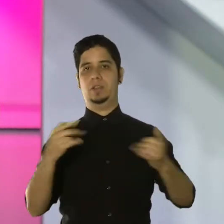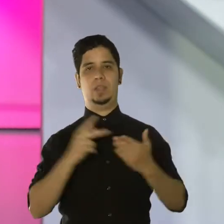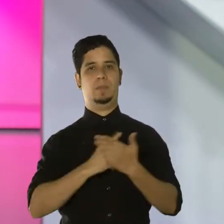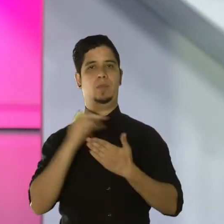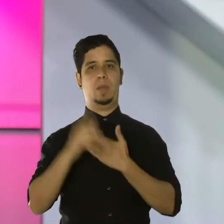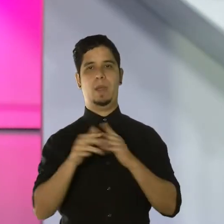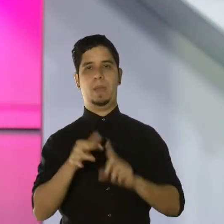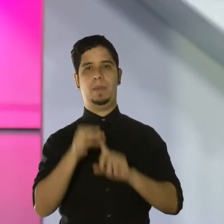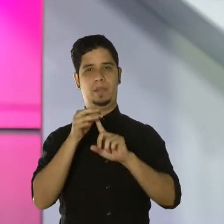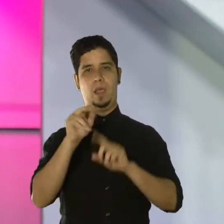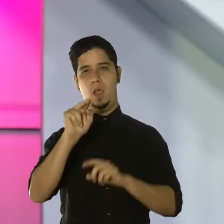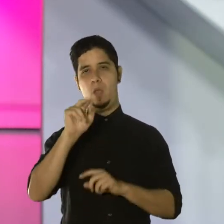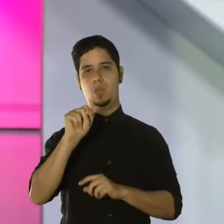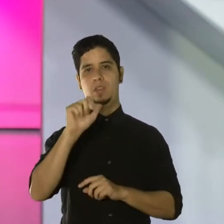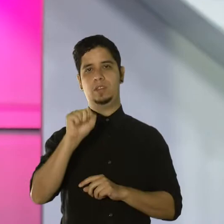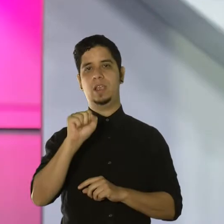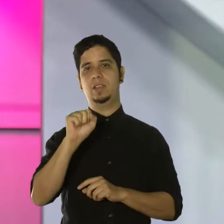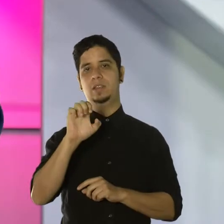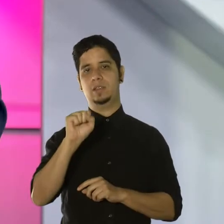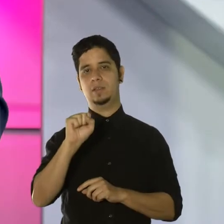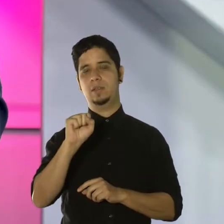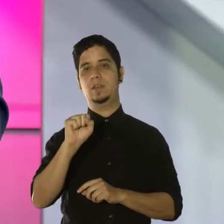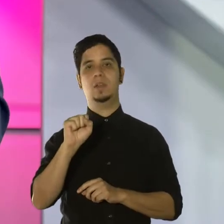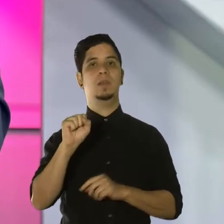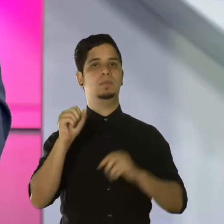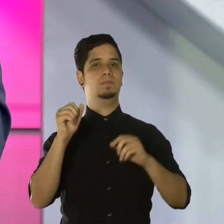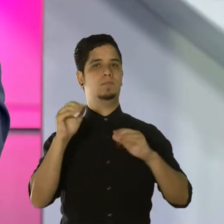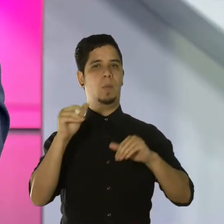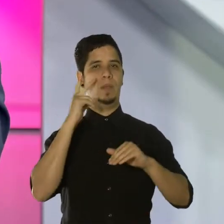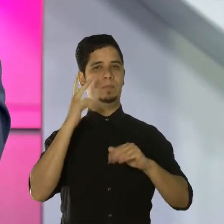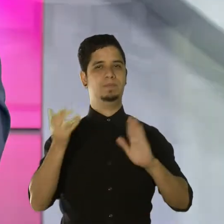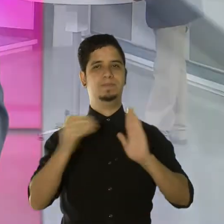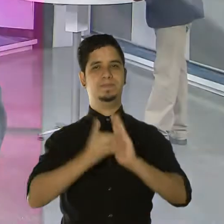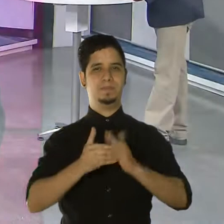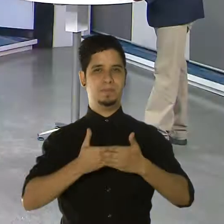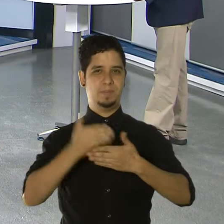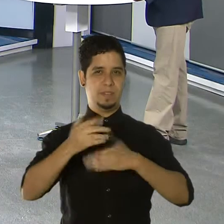programa especial de Noti6. Les esperamos en una próxima edición.